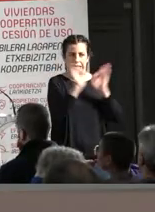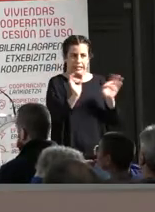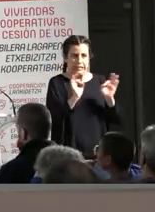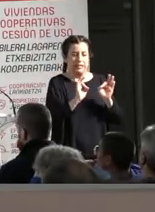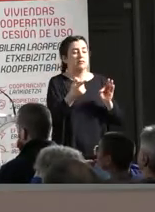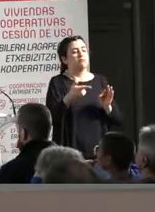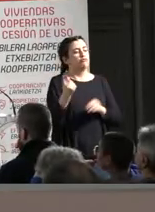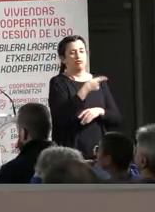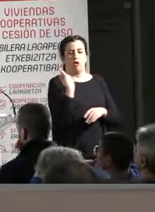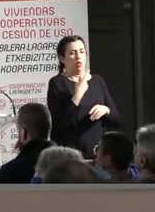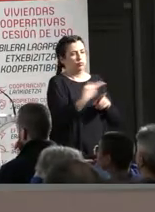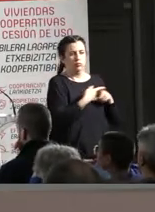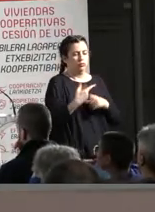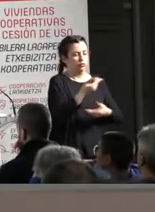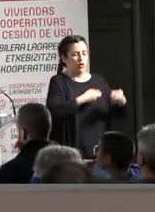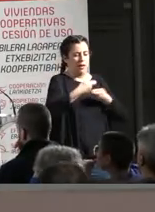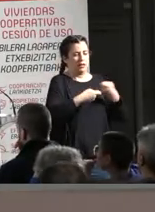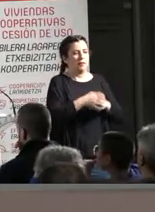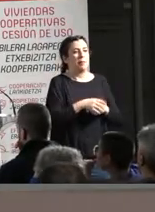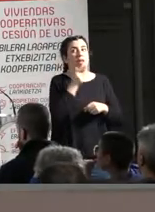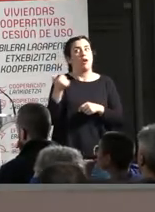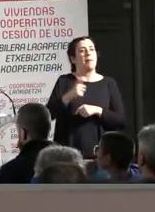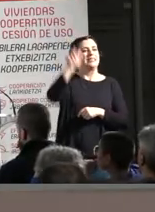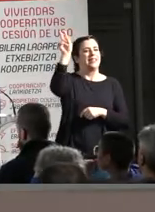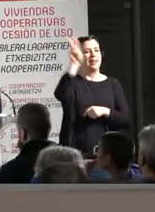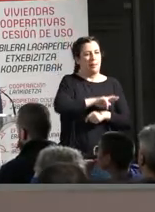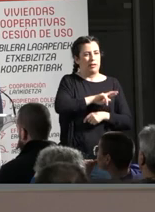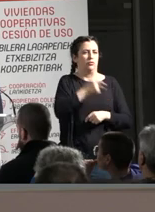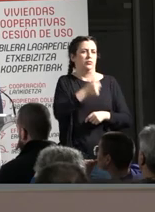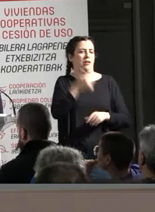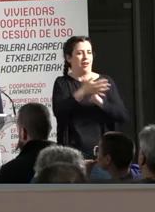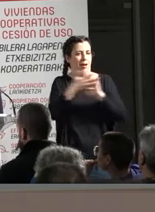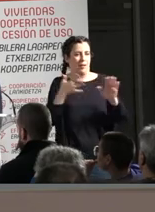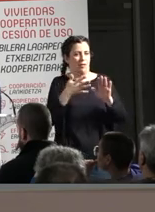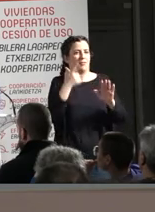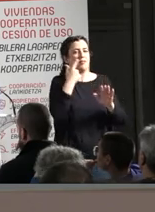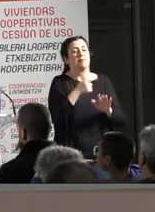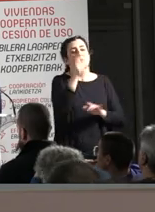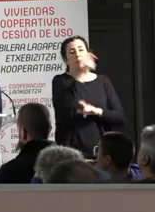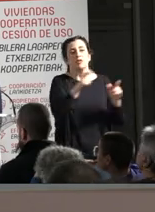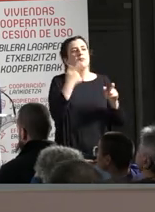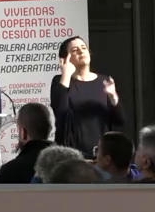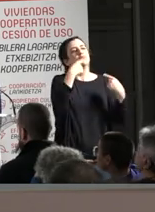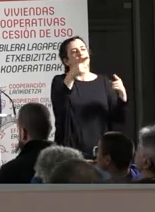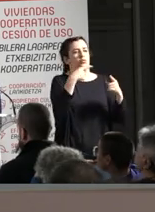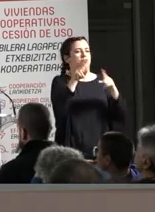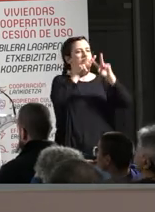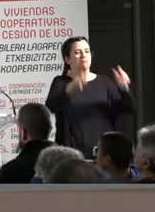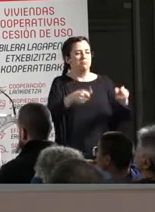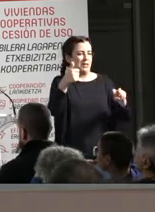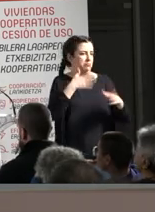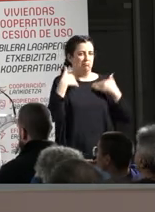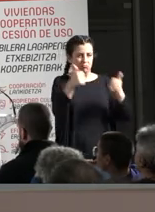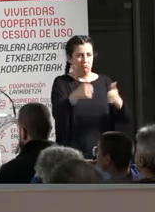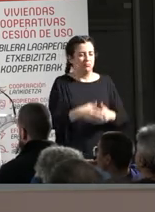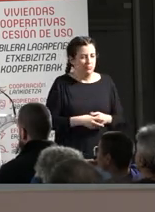todas. Aquí voy a hacer un repaso como más rápido y voy a dejar el poco para más personas que lo indaguen. Y luego, la clave es que sea